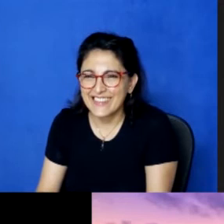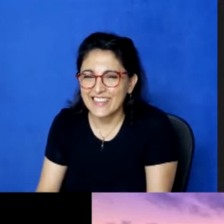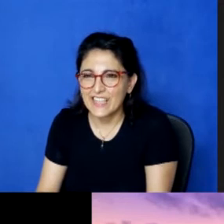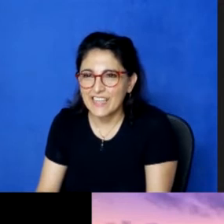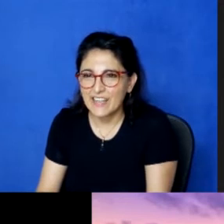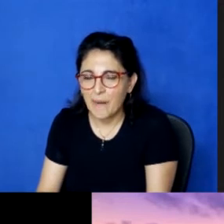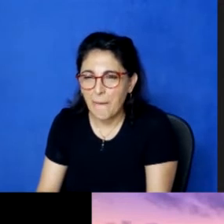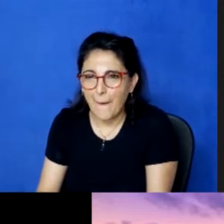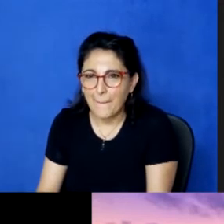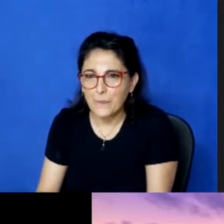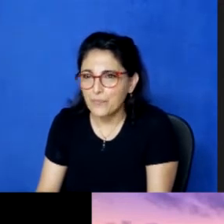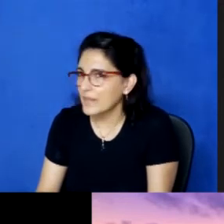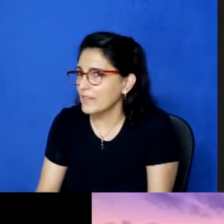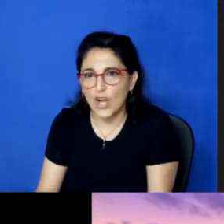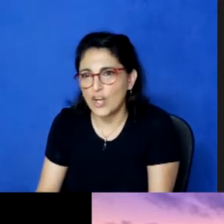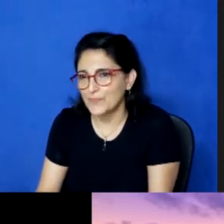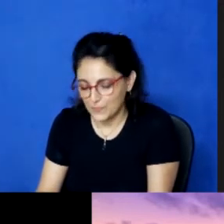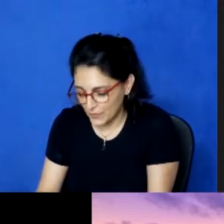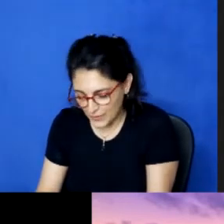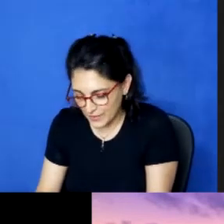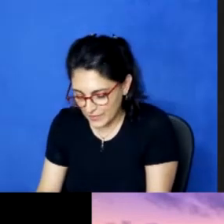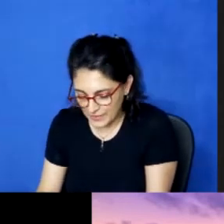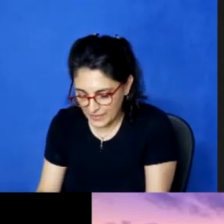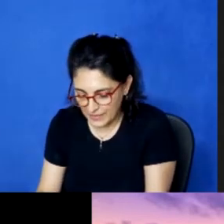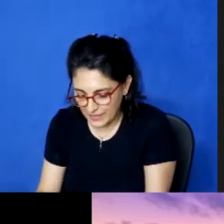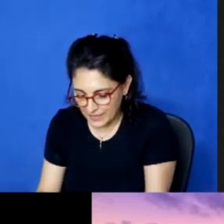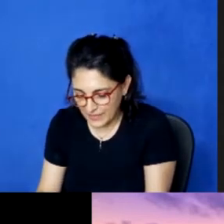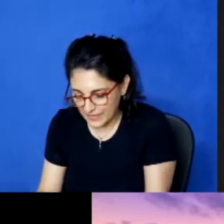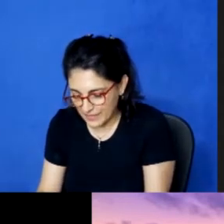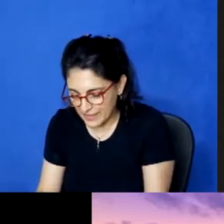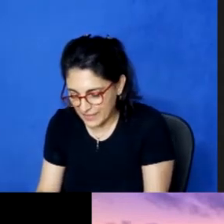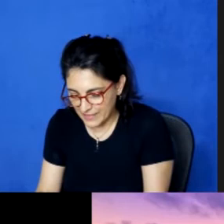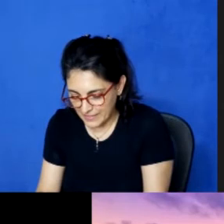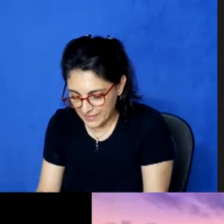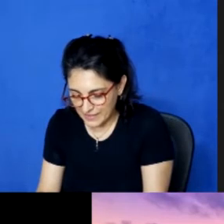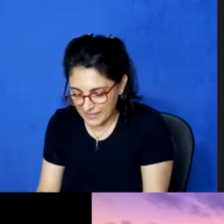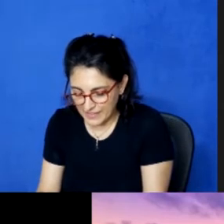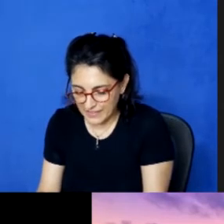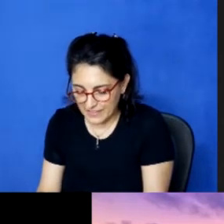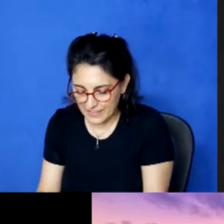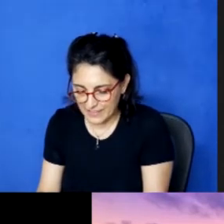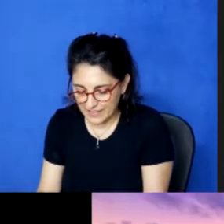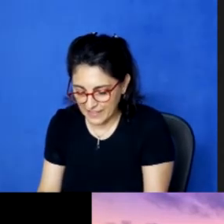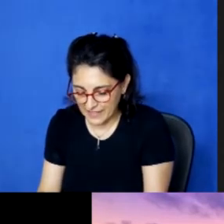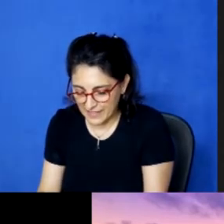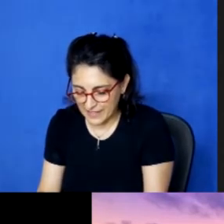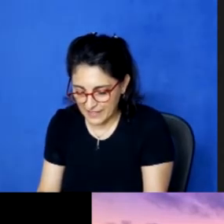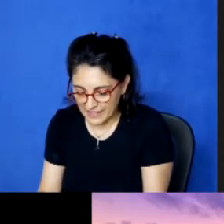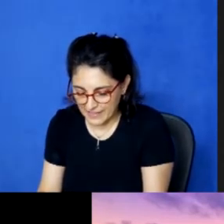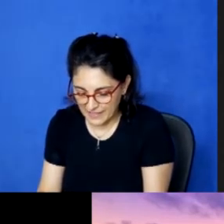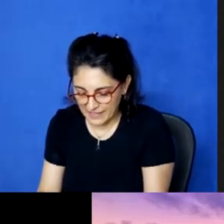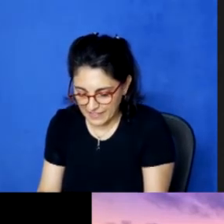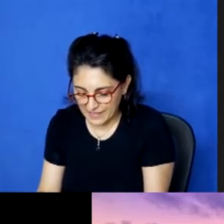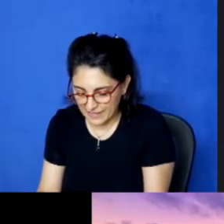Antes todo esto no se pensaba. No. Hoy estamos así. Hoy hay que aprovechar. Te digo que hay cosas que